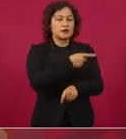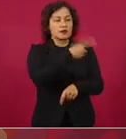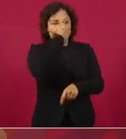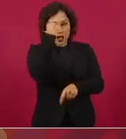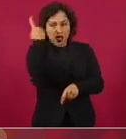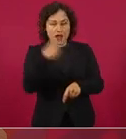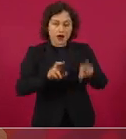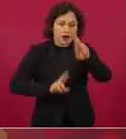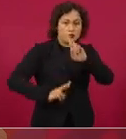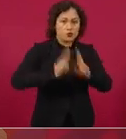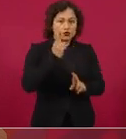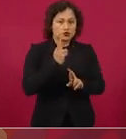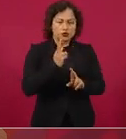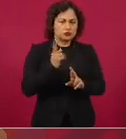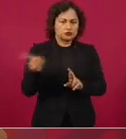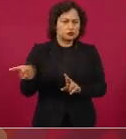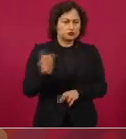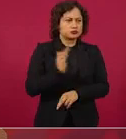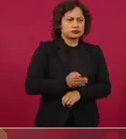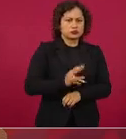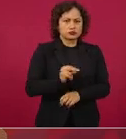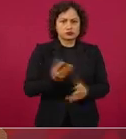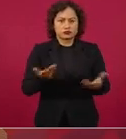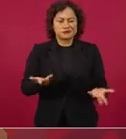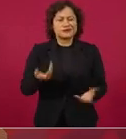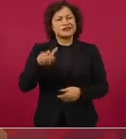tierra. Pero Madero tiene cosas